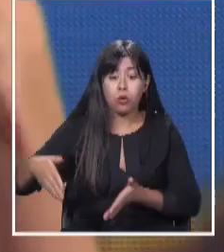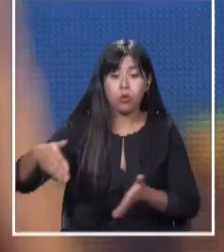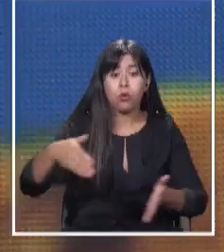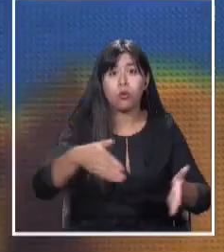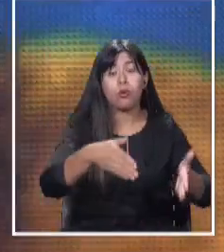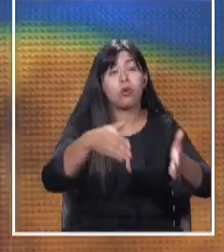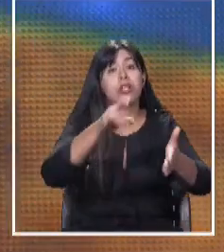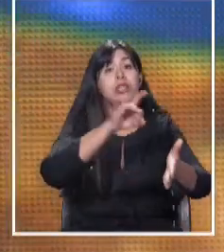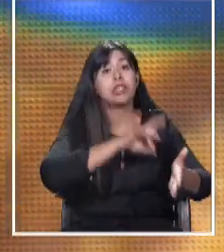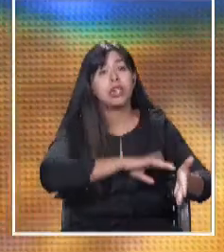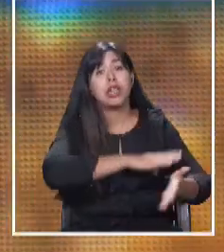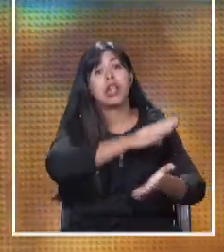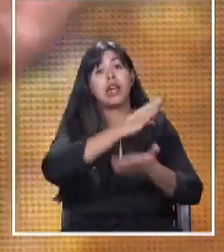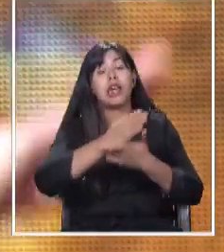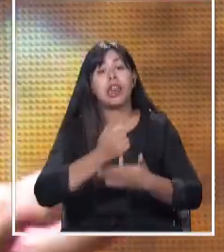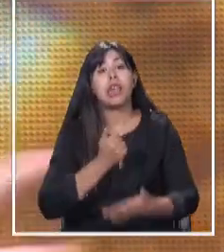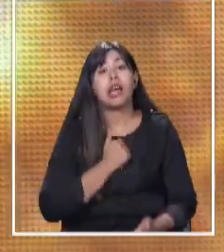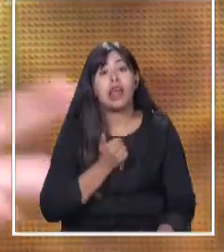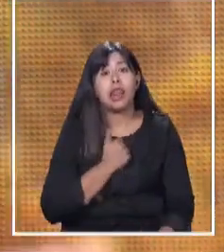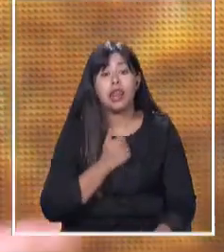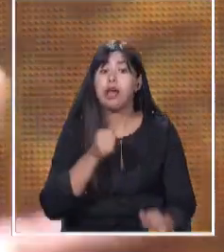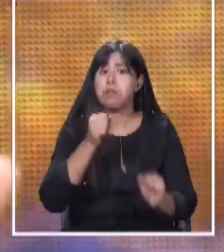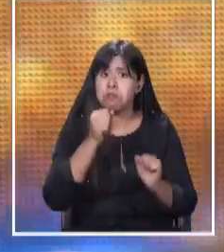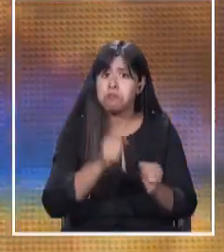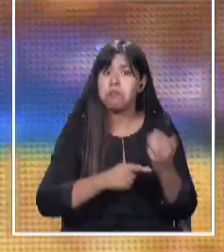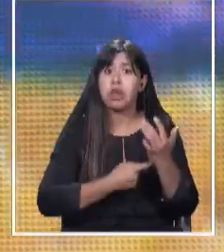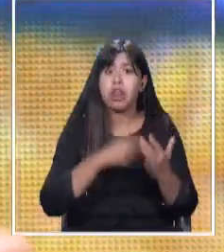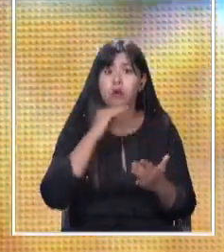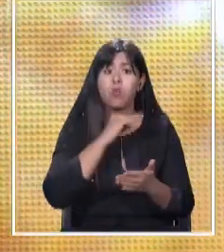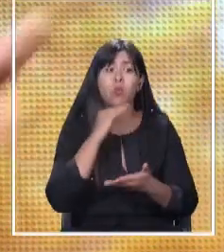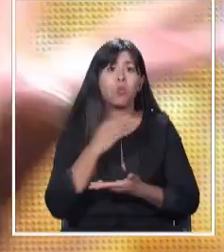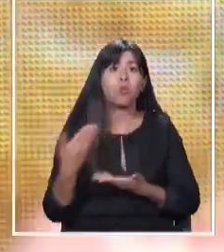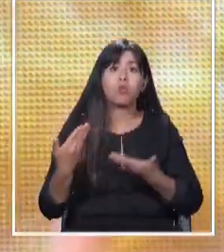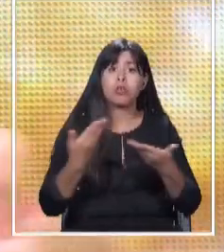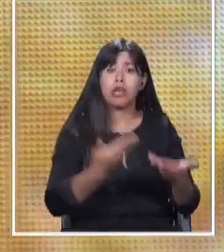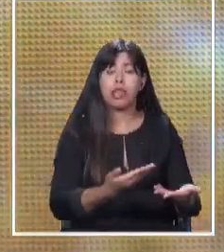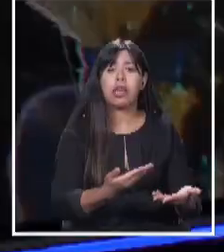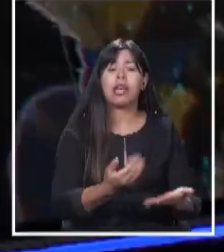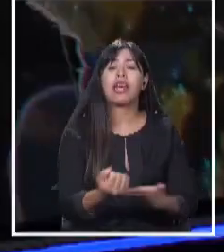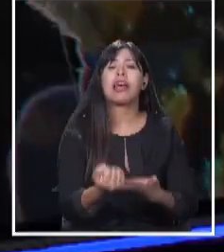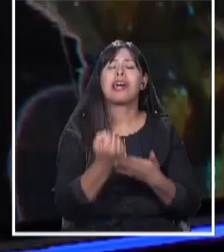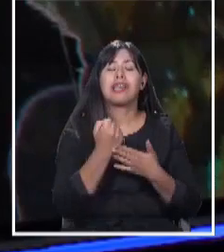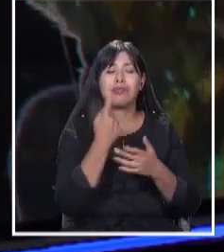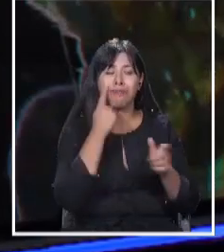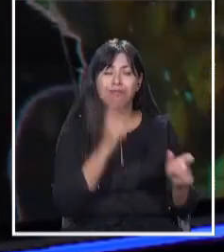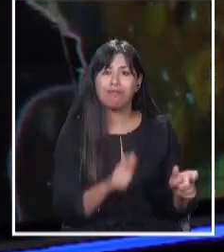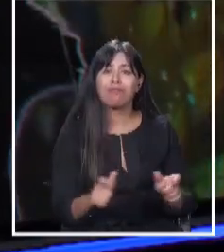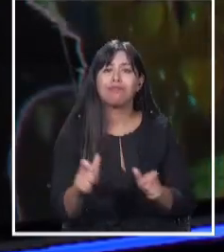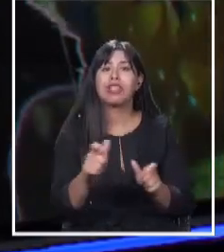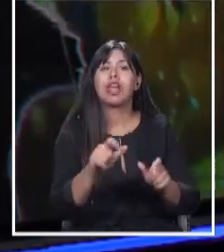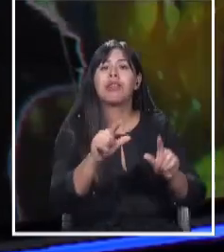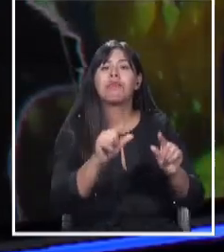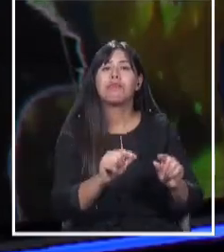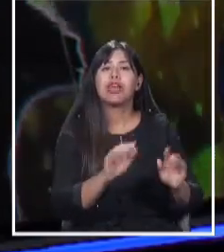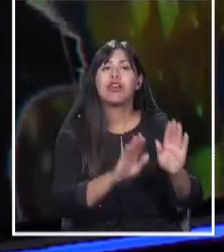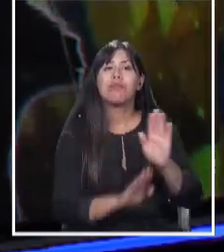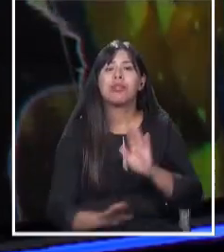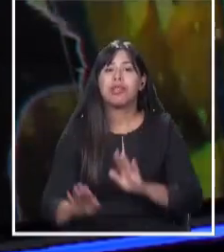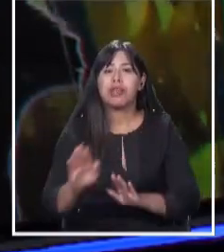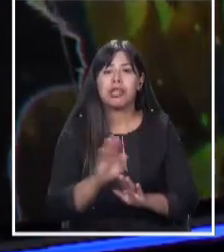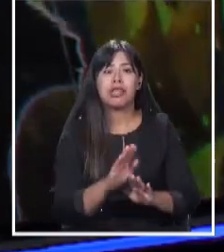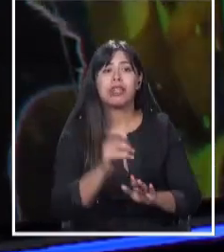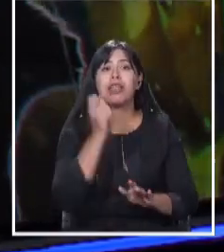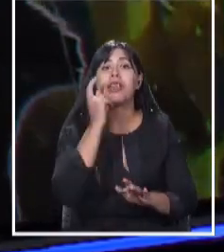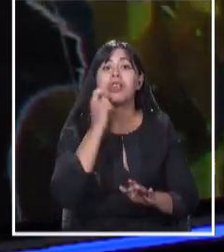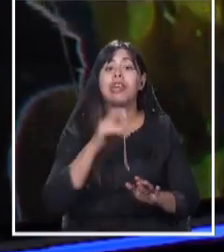desde Chile hasta Canadá tenga esta tecnología que nos ayude justamente a monitorear estas áreas marinas protegidas, a entender qué especies son las